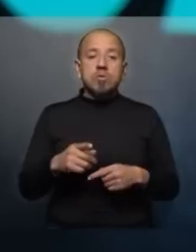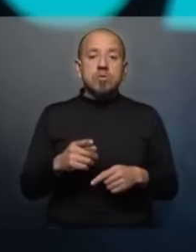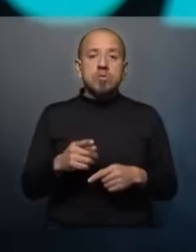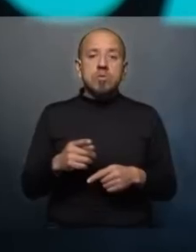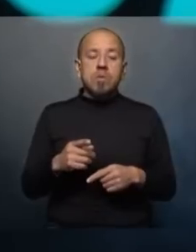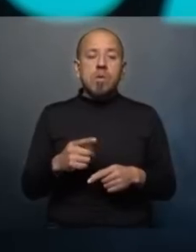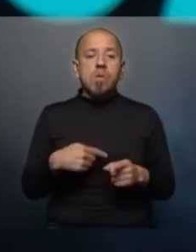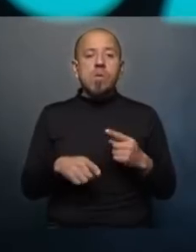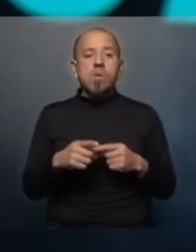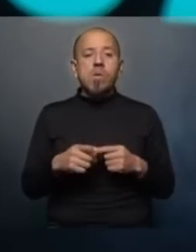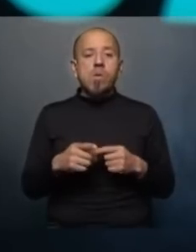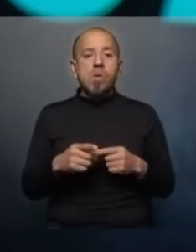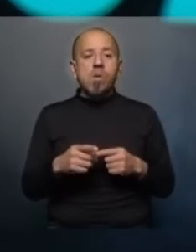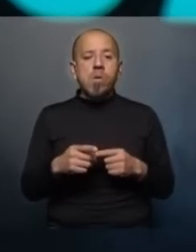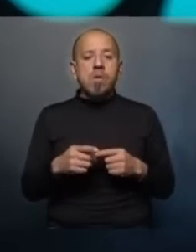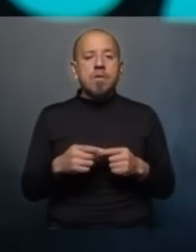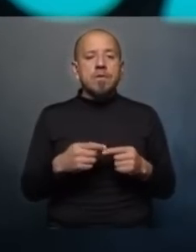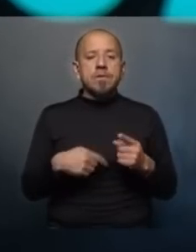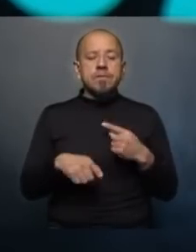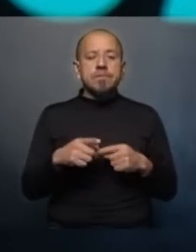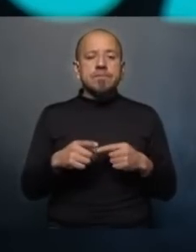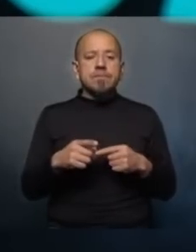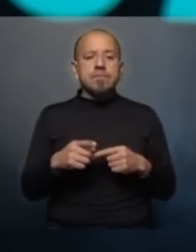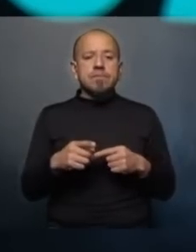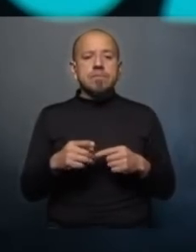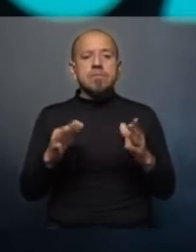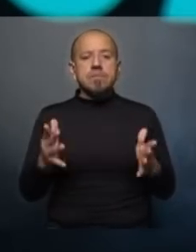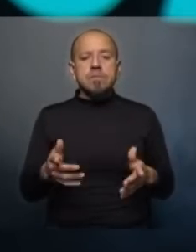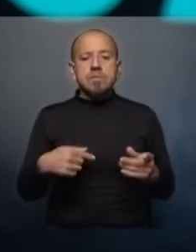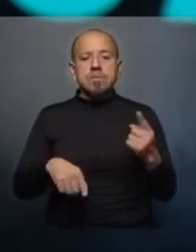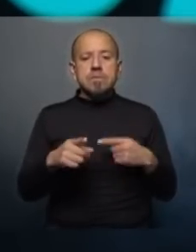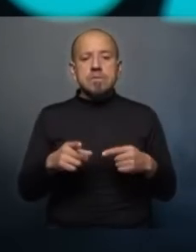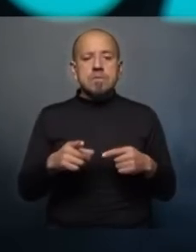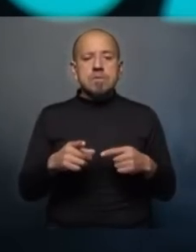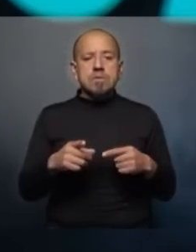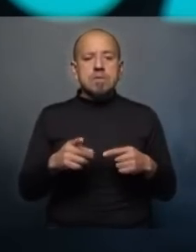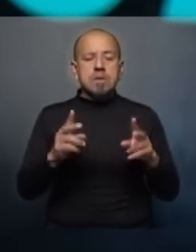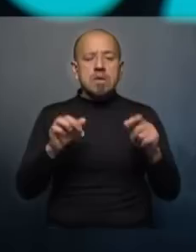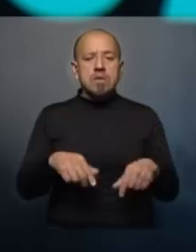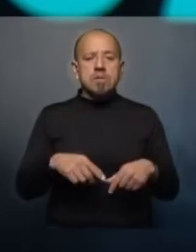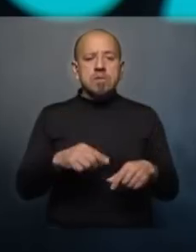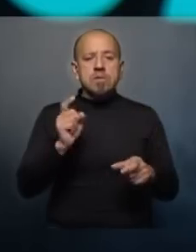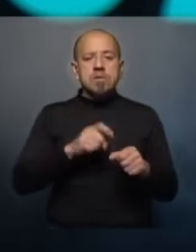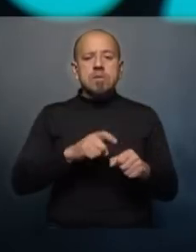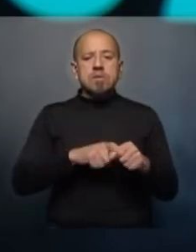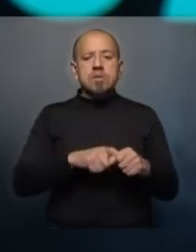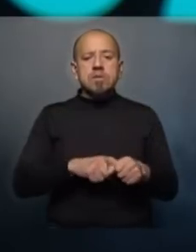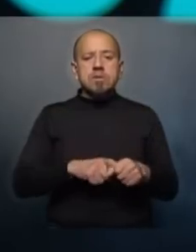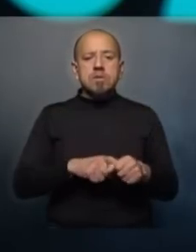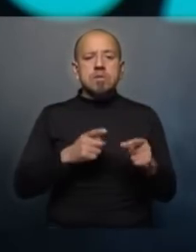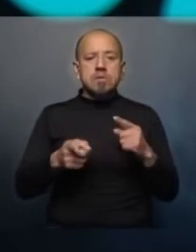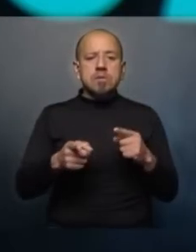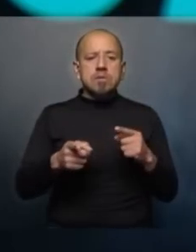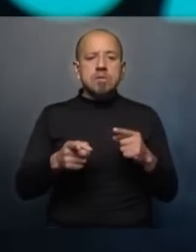este eso siempre debe ser una una cuestión paralela a la actividad sindical y son líneas que no deben cruzarse